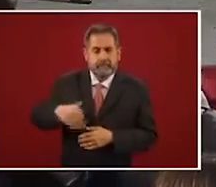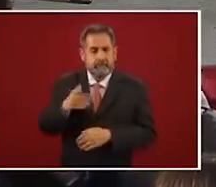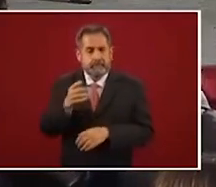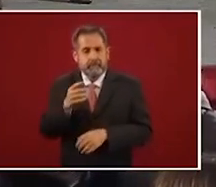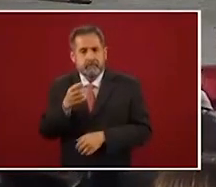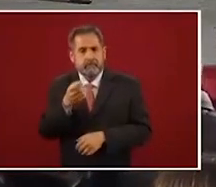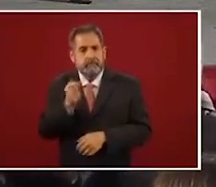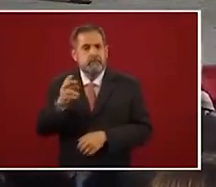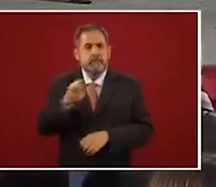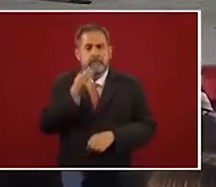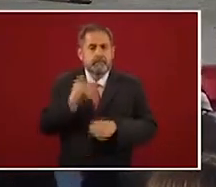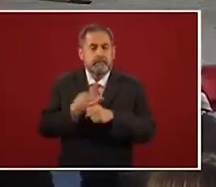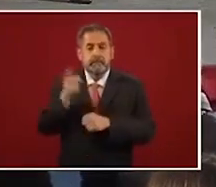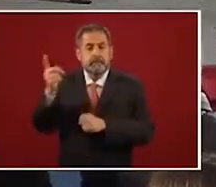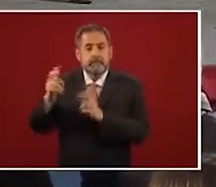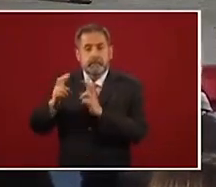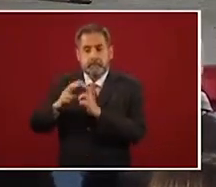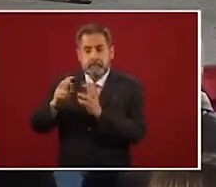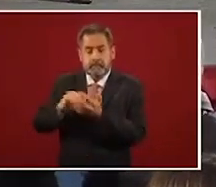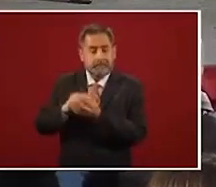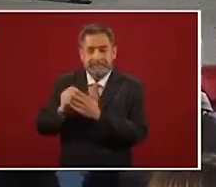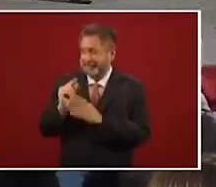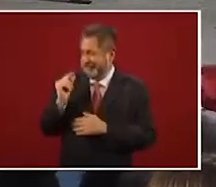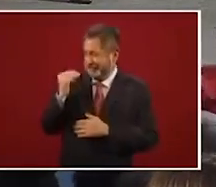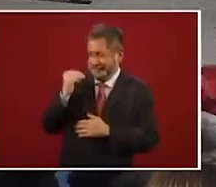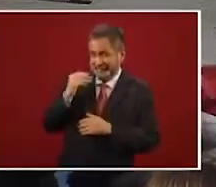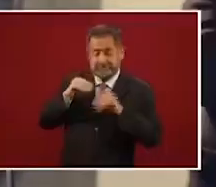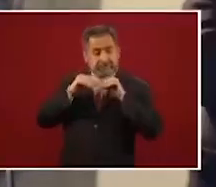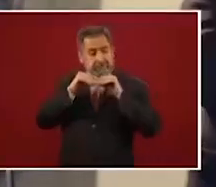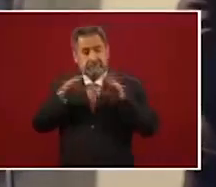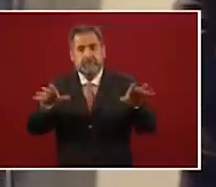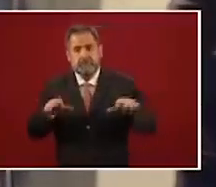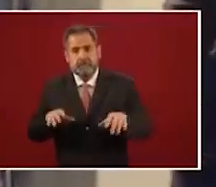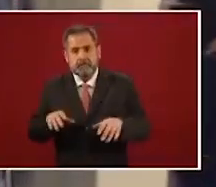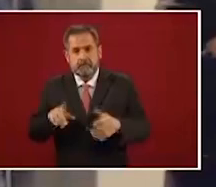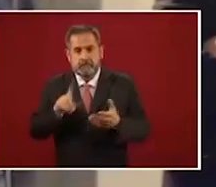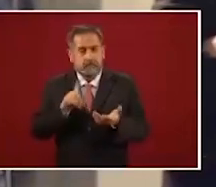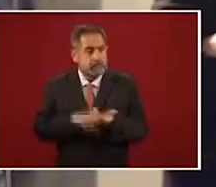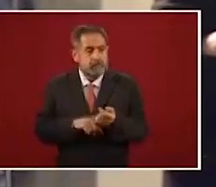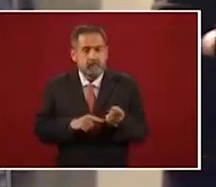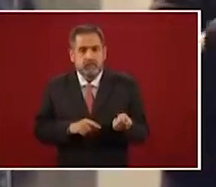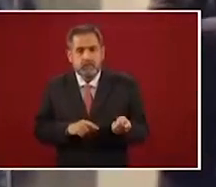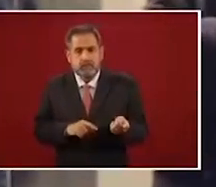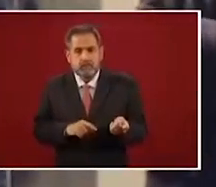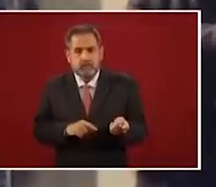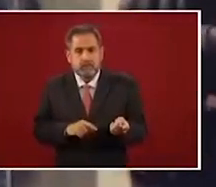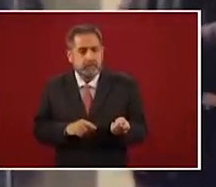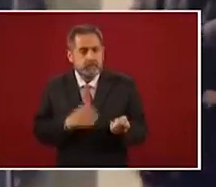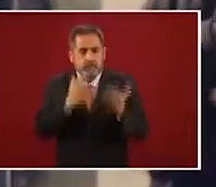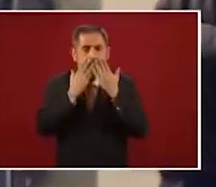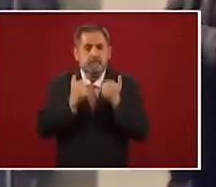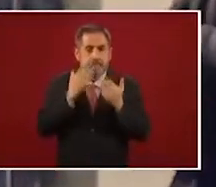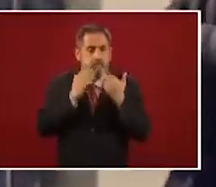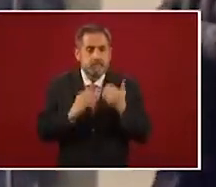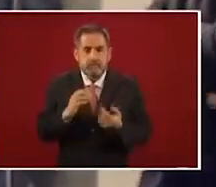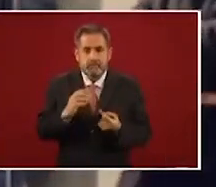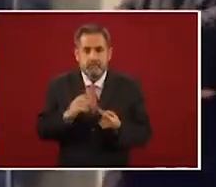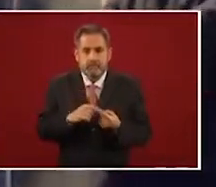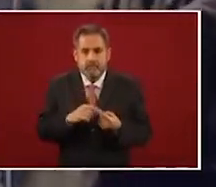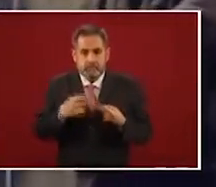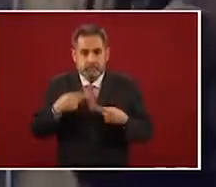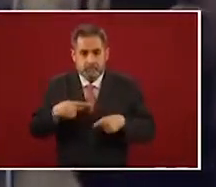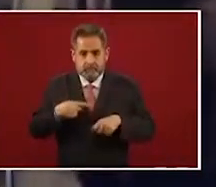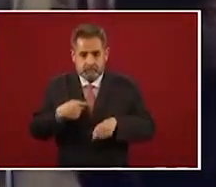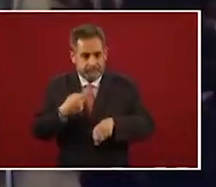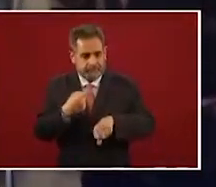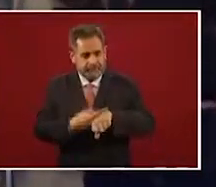secretaria de Salud de Tamaulipas acaba de declarar que no se encontró el coronavirus en el paciente que se